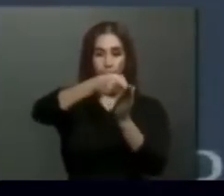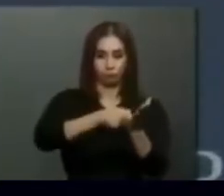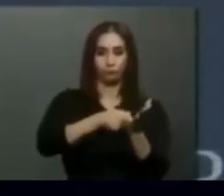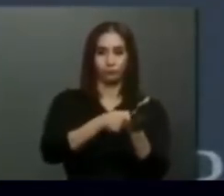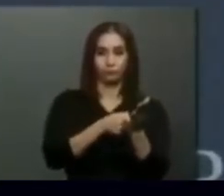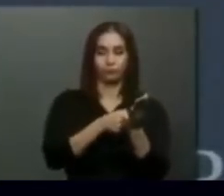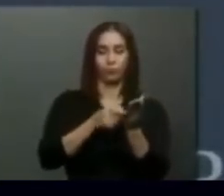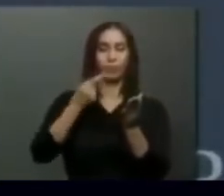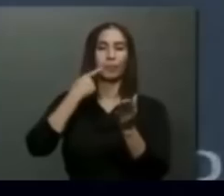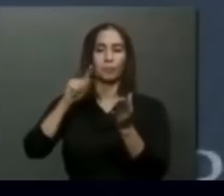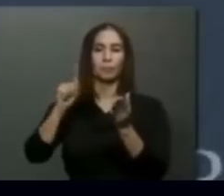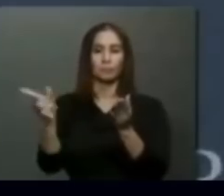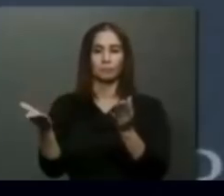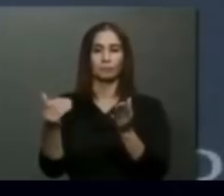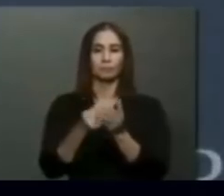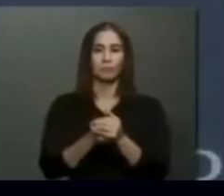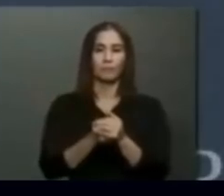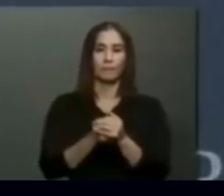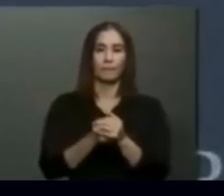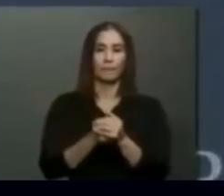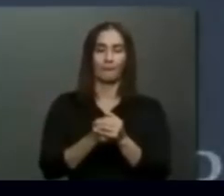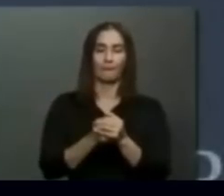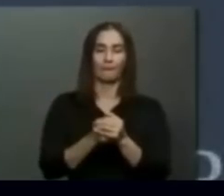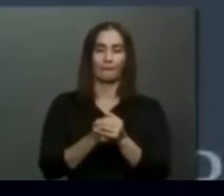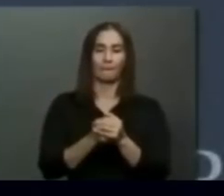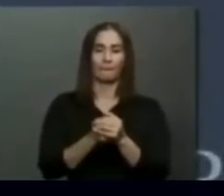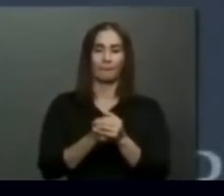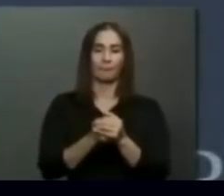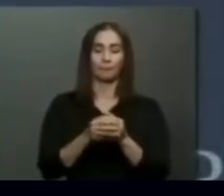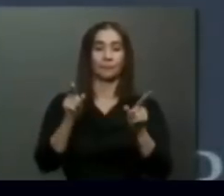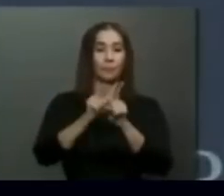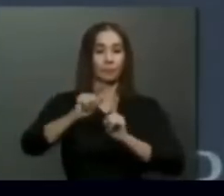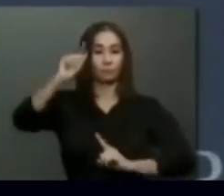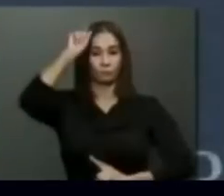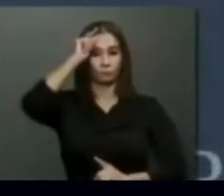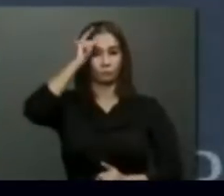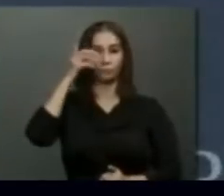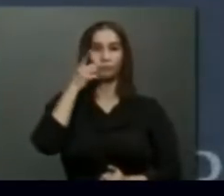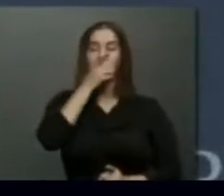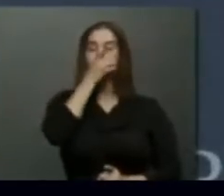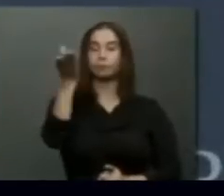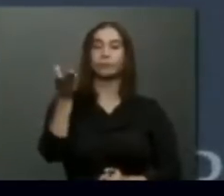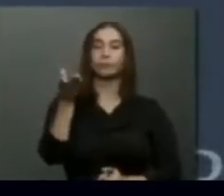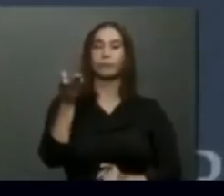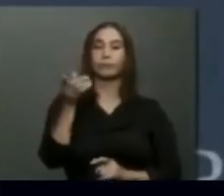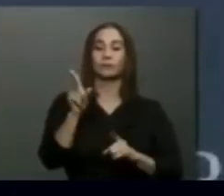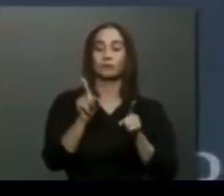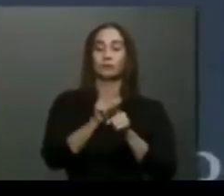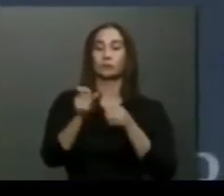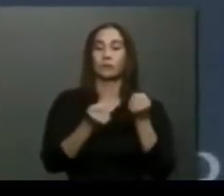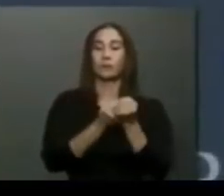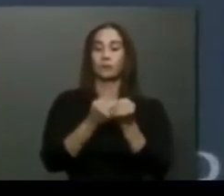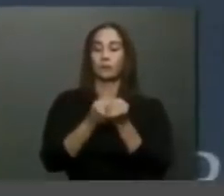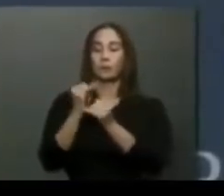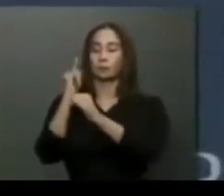en su momento va a anunciar. Eso aparte de que el gobierno dominicano, a través también de